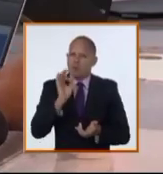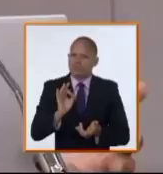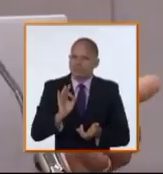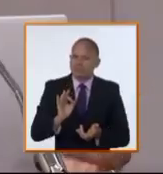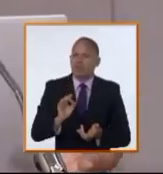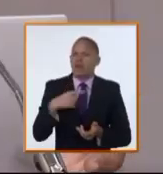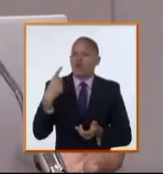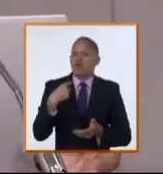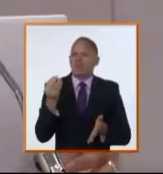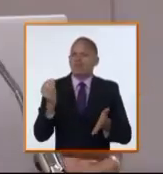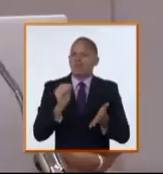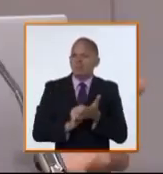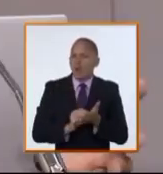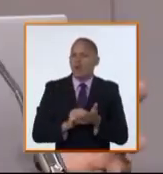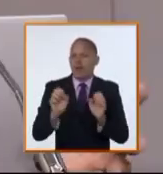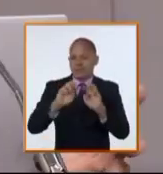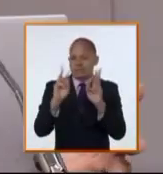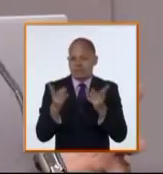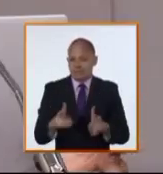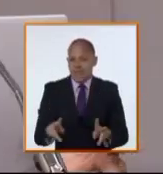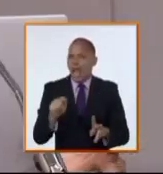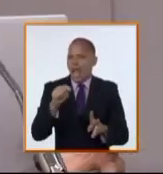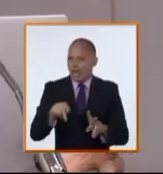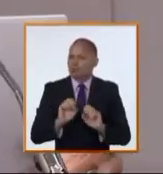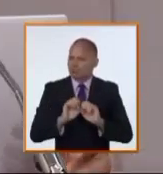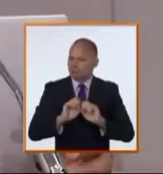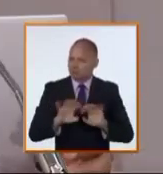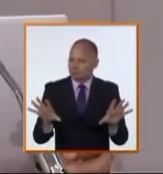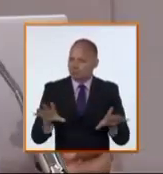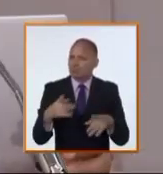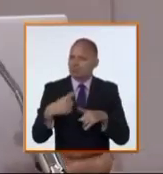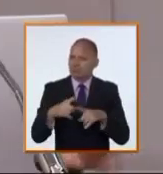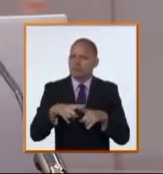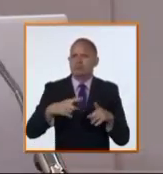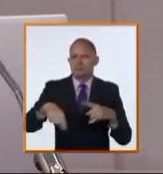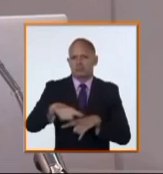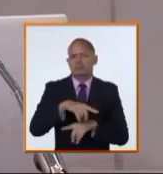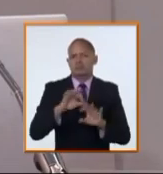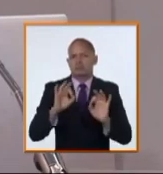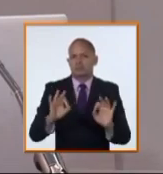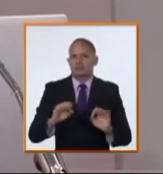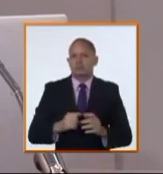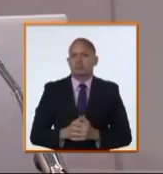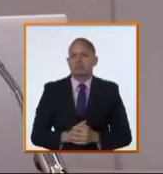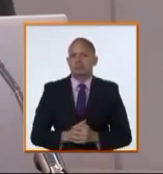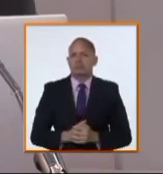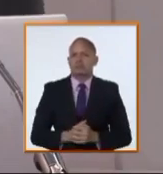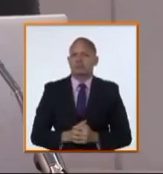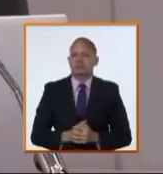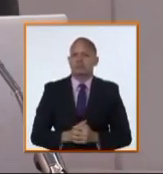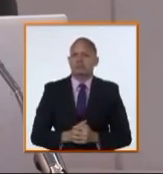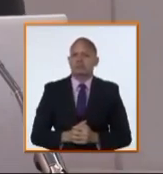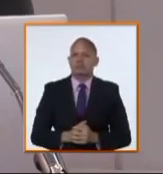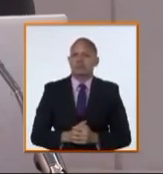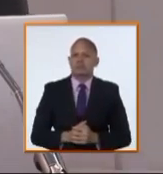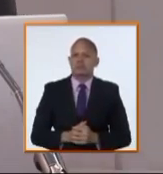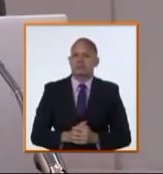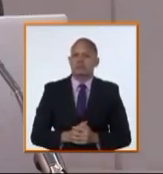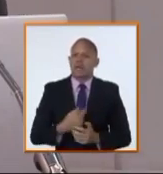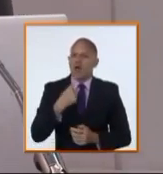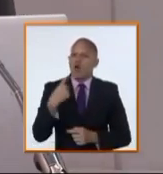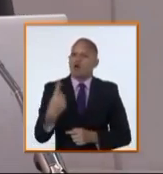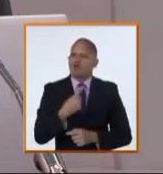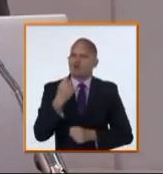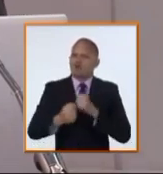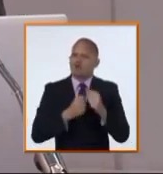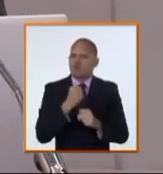en internet y además de eso también incursionar en el uso de las plataformas de comercio electrónico qué viaje hemos usado bueno